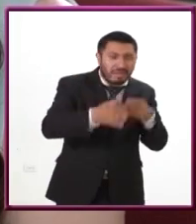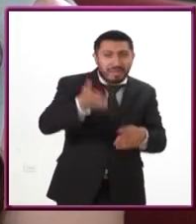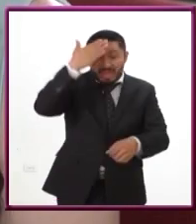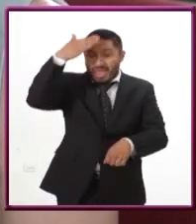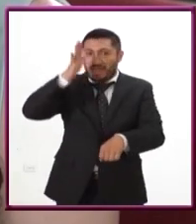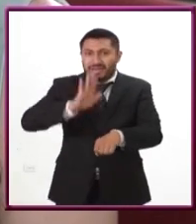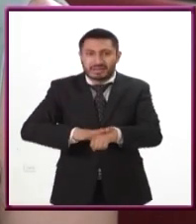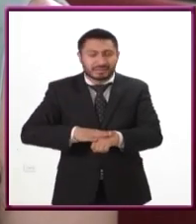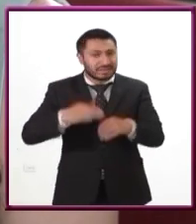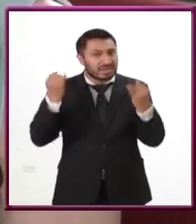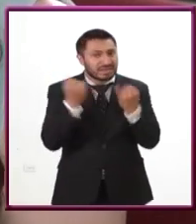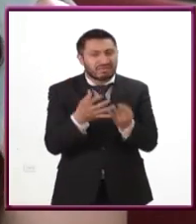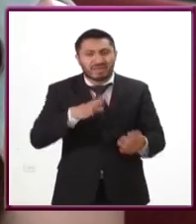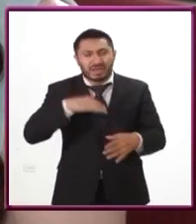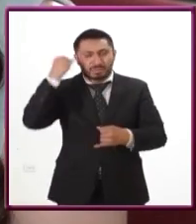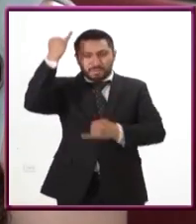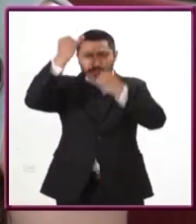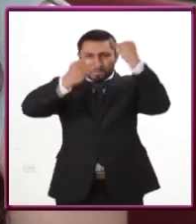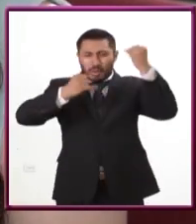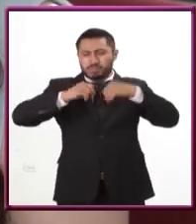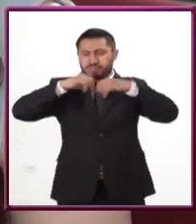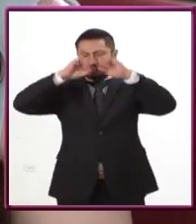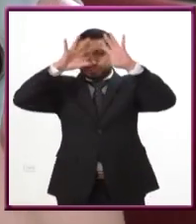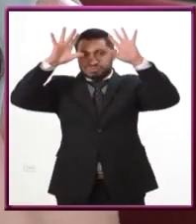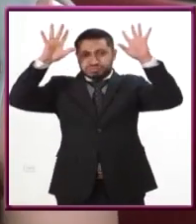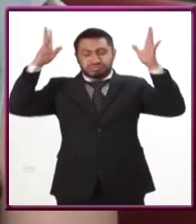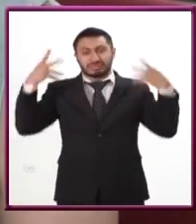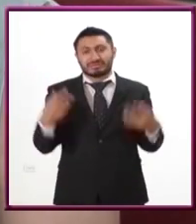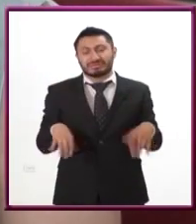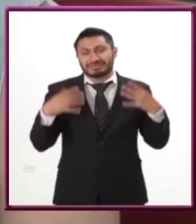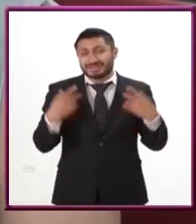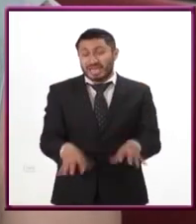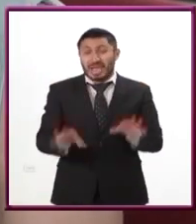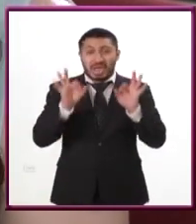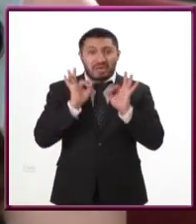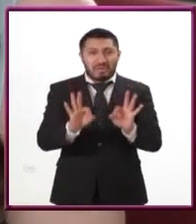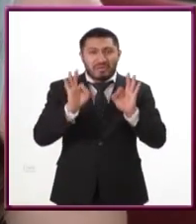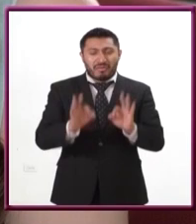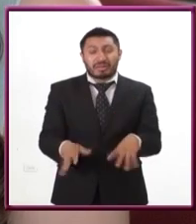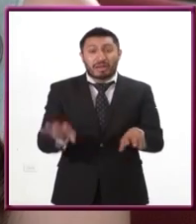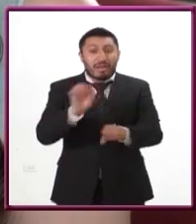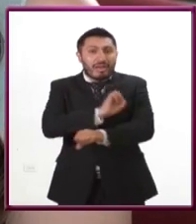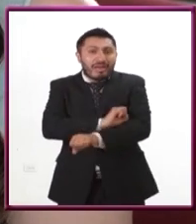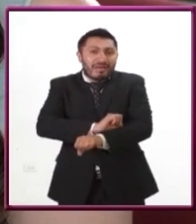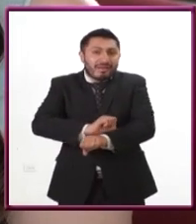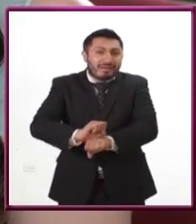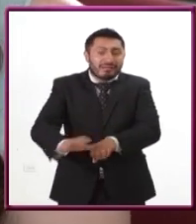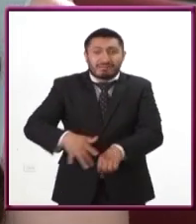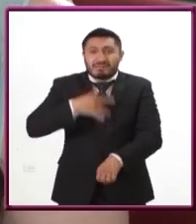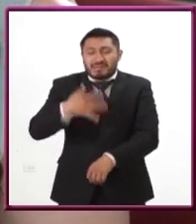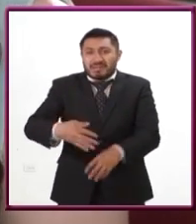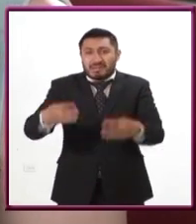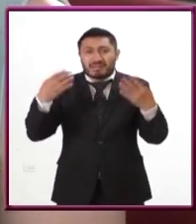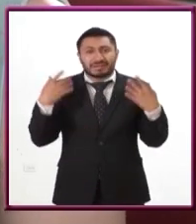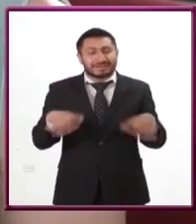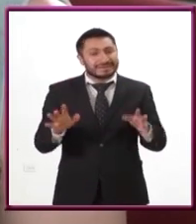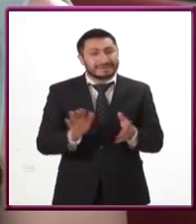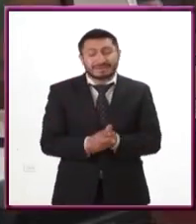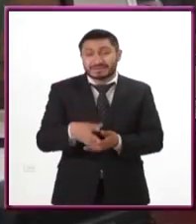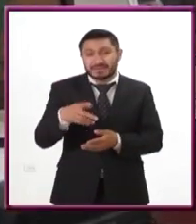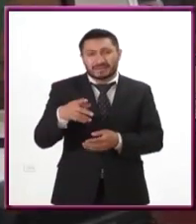en la memorización y tienen una imaginación muy fértil. Son altamente sensibles y